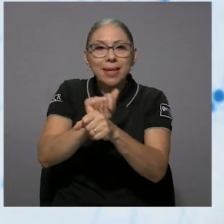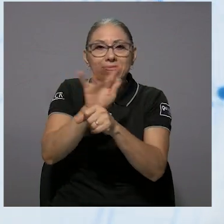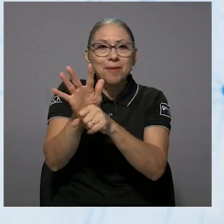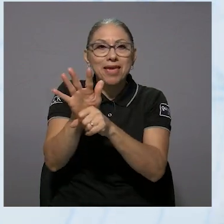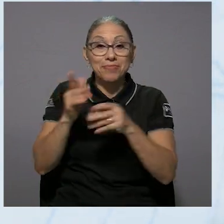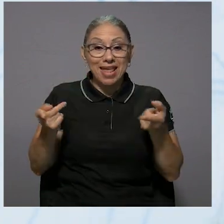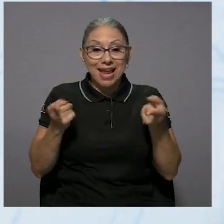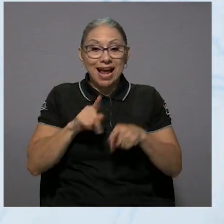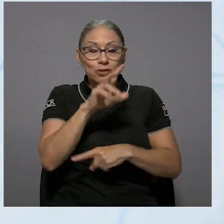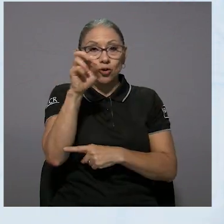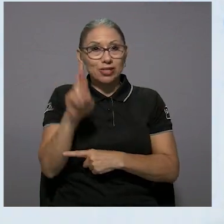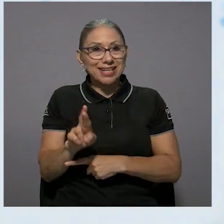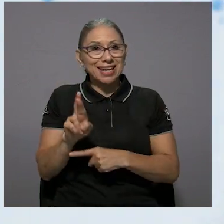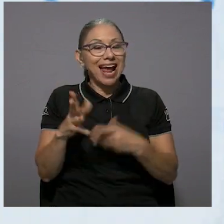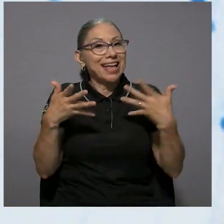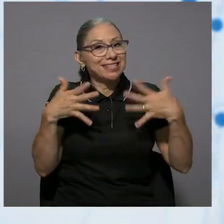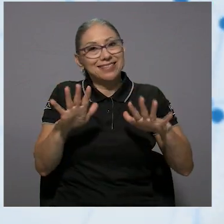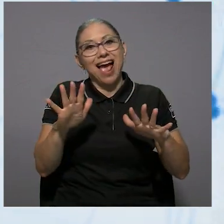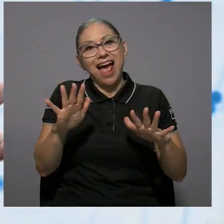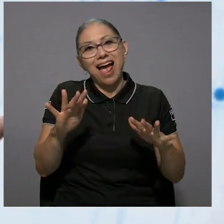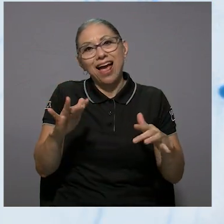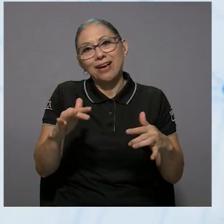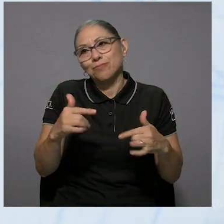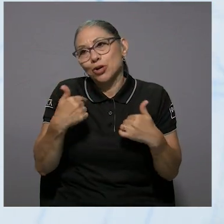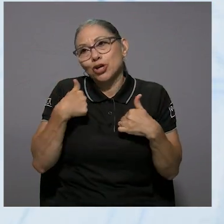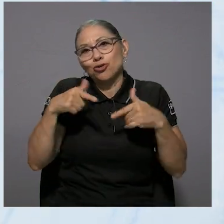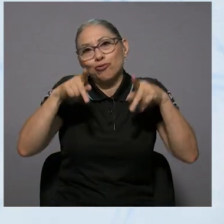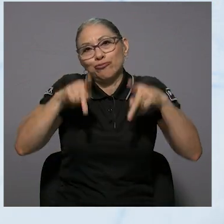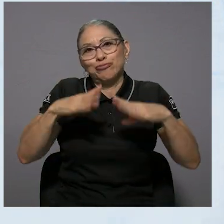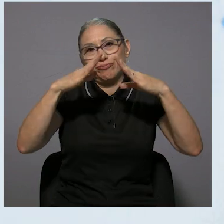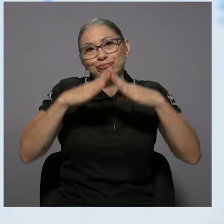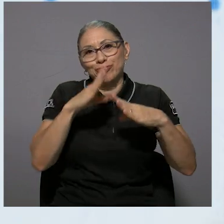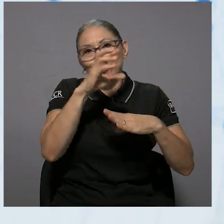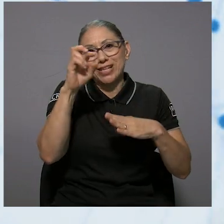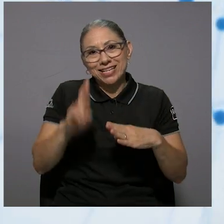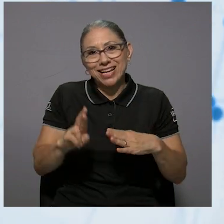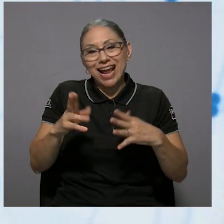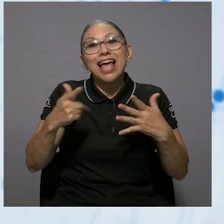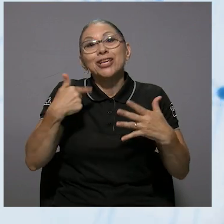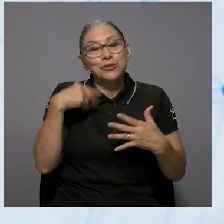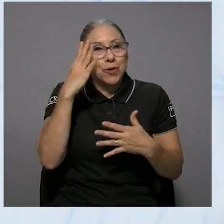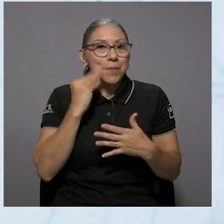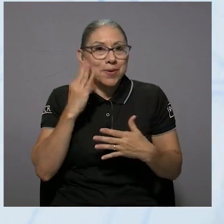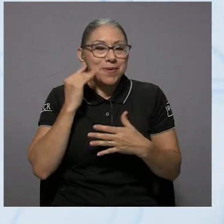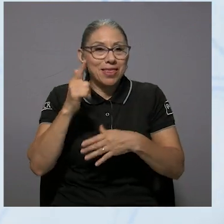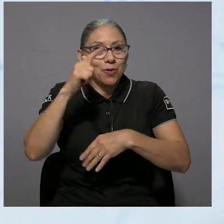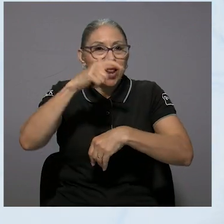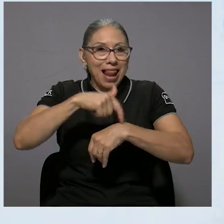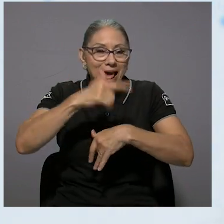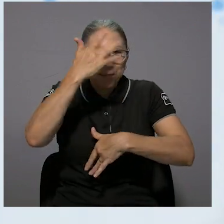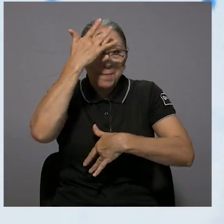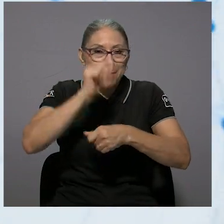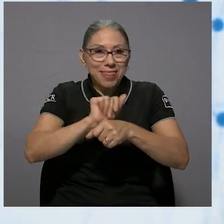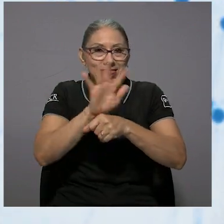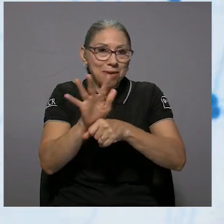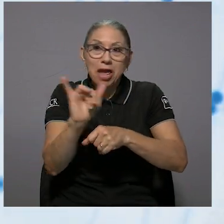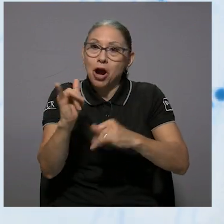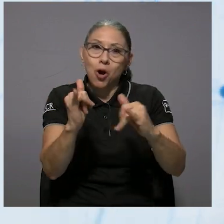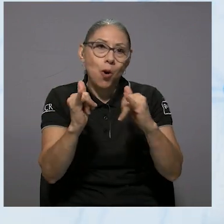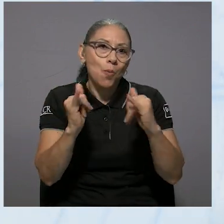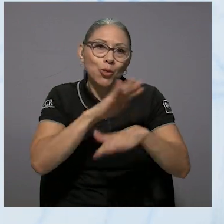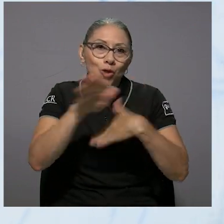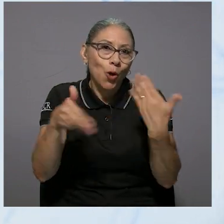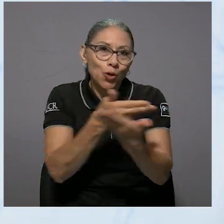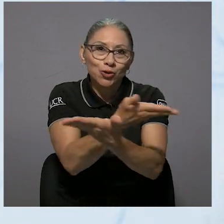Y en el caso de Costa Rica ya yo tenía, por ser ciudadana costarricense y haber vivido la pandemia como todos,